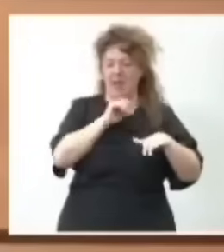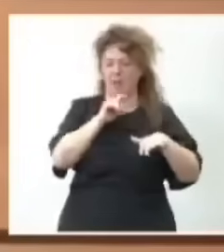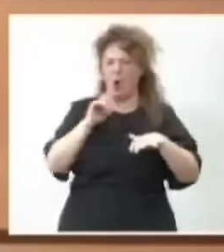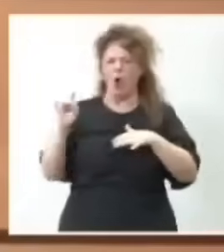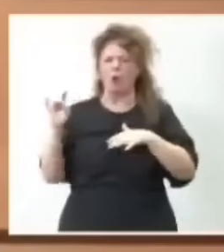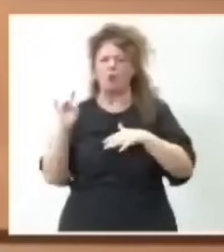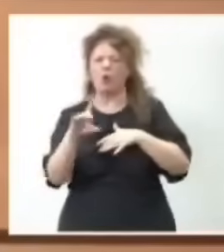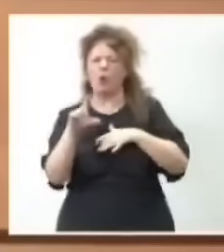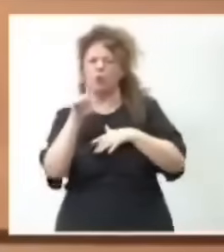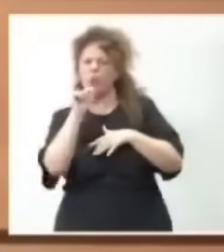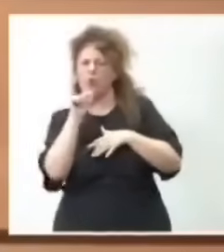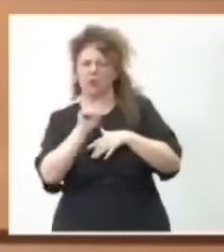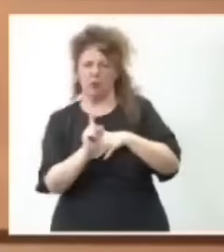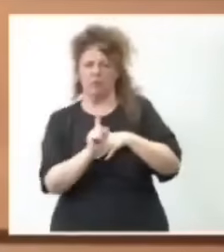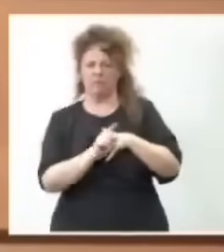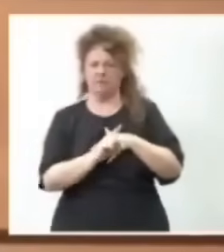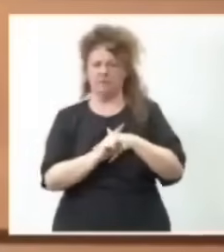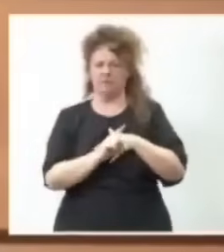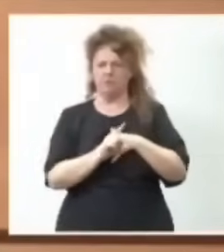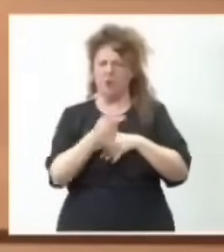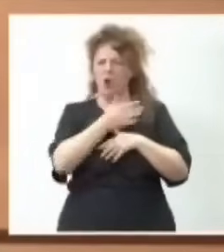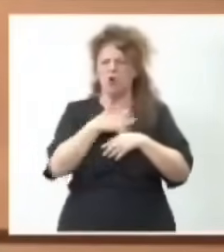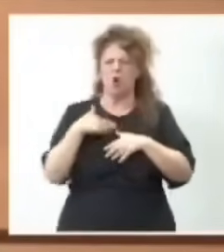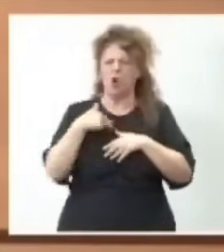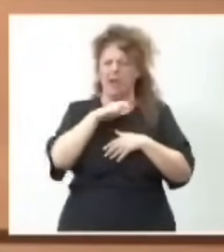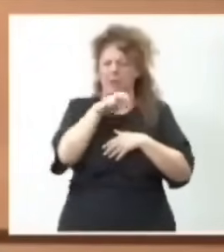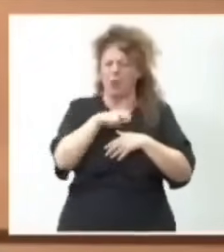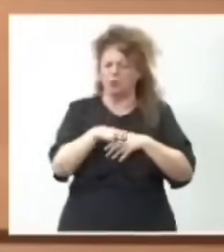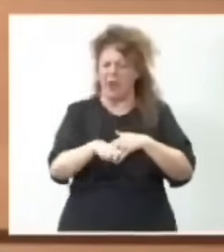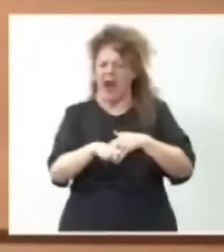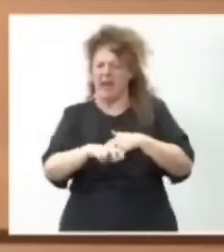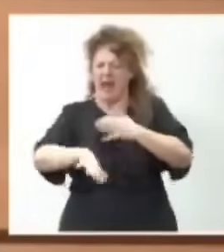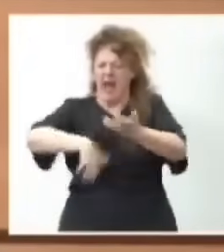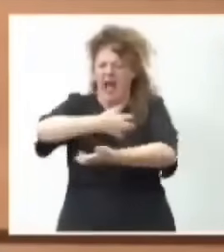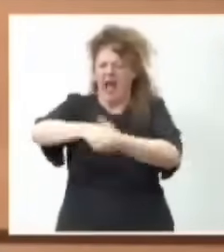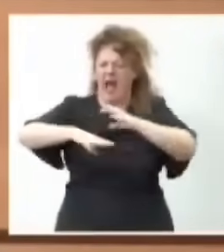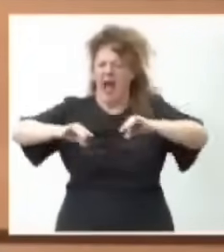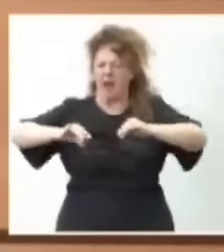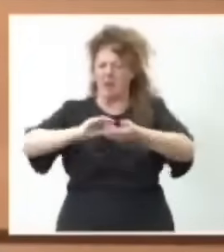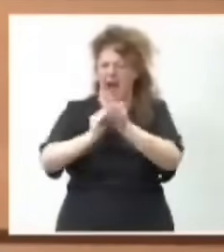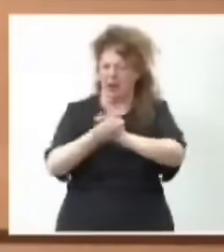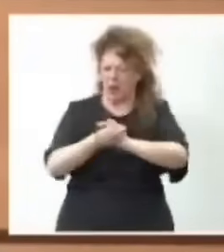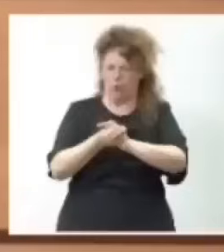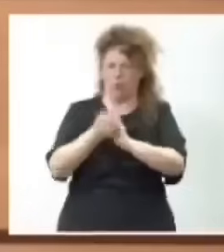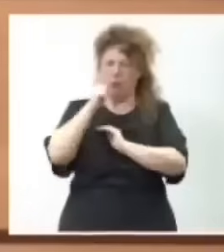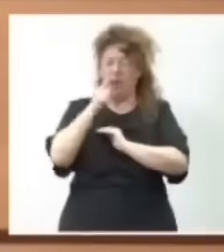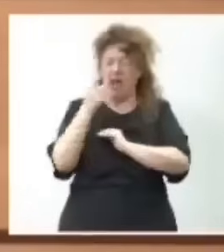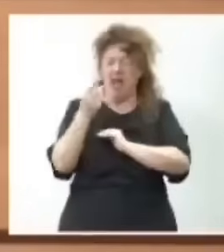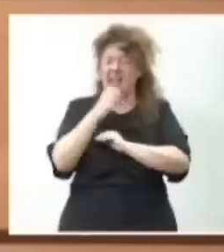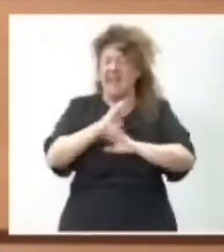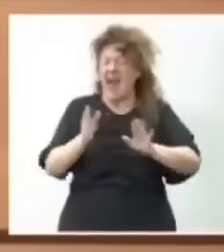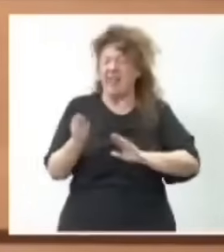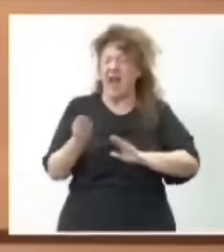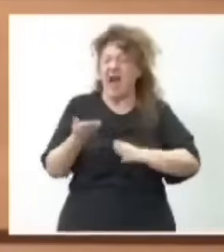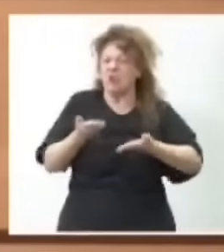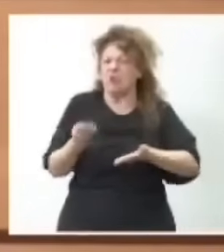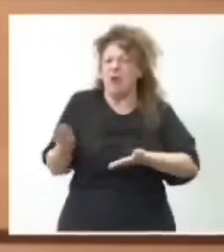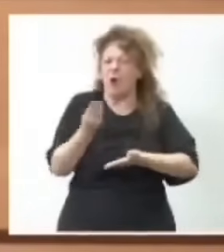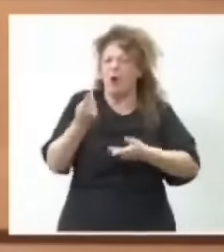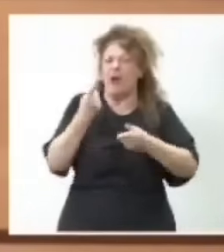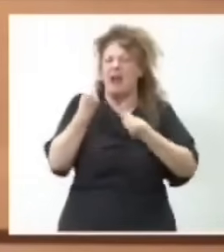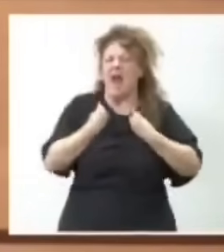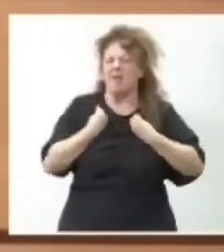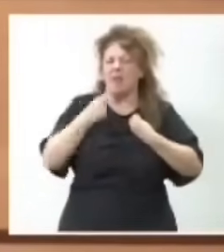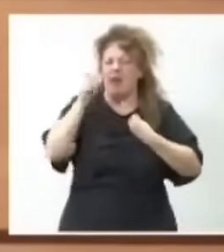lo primero. Pero mire, no queremos bajar al barro porque nada ayuda a mejorar la vida de las personas. Para nosotros la